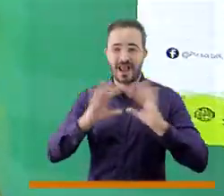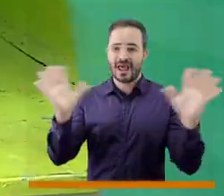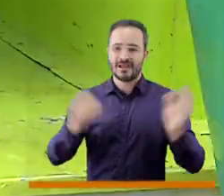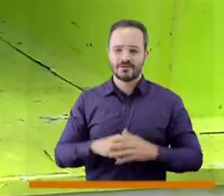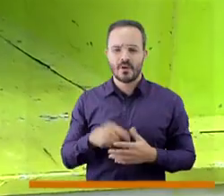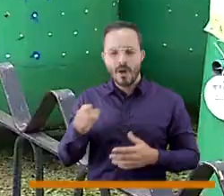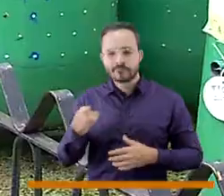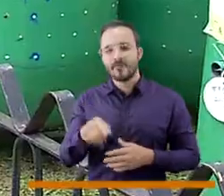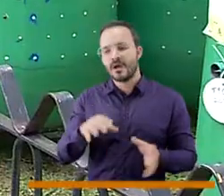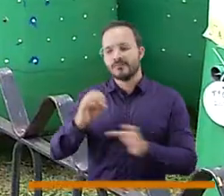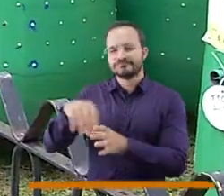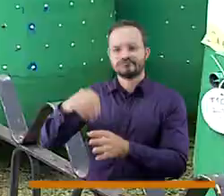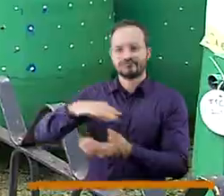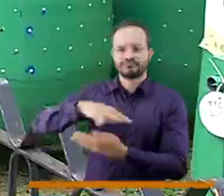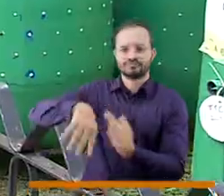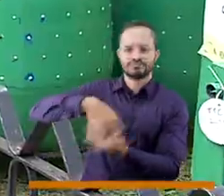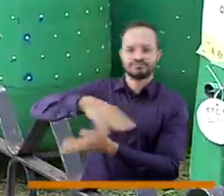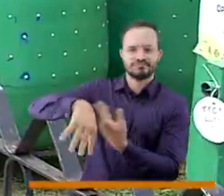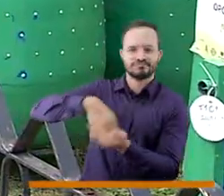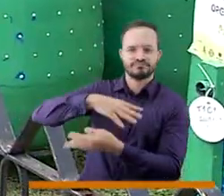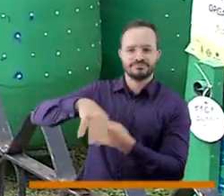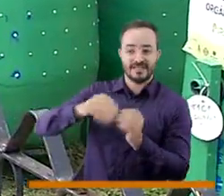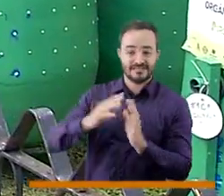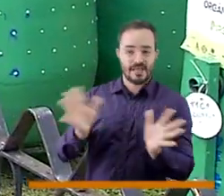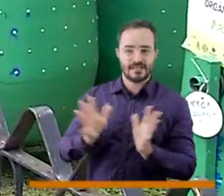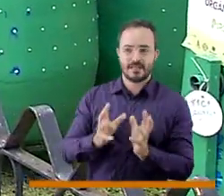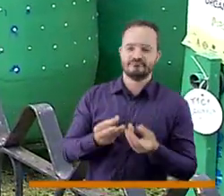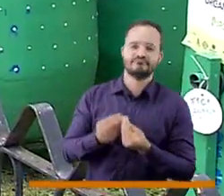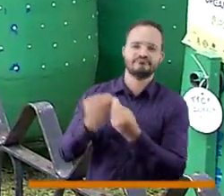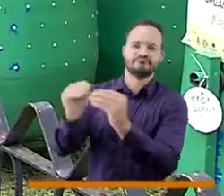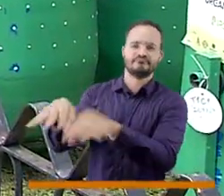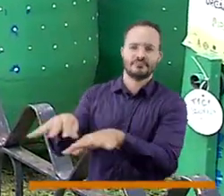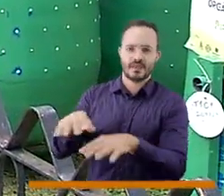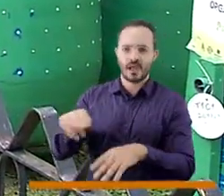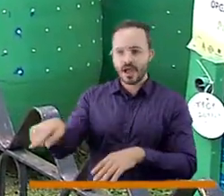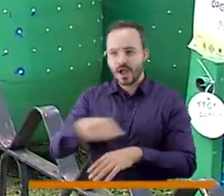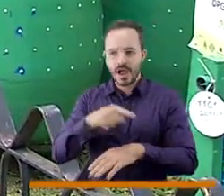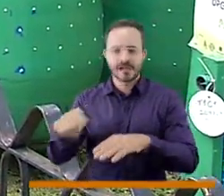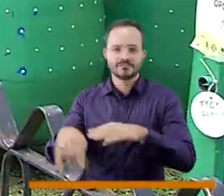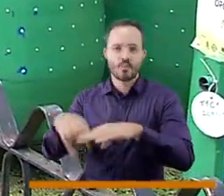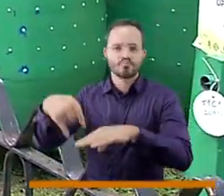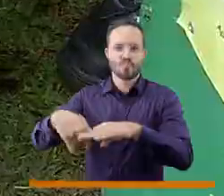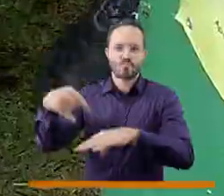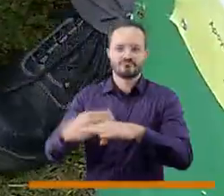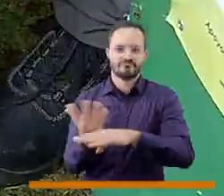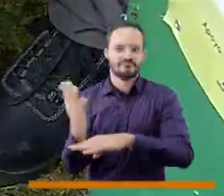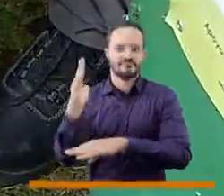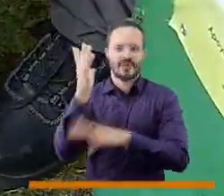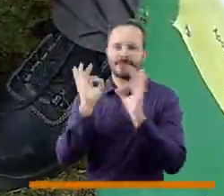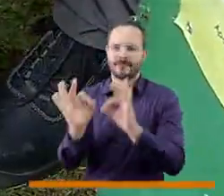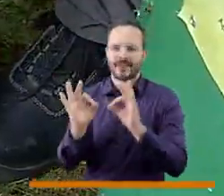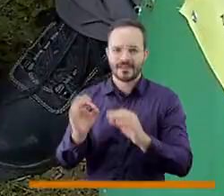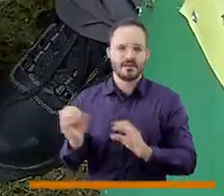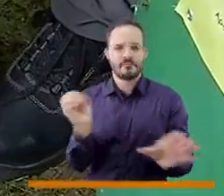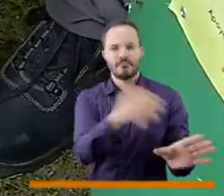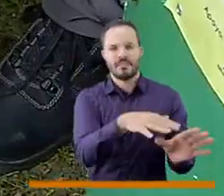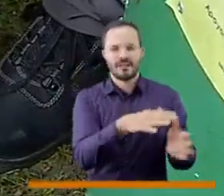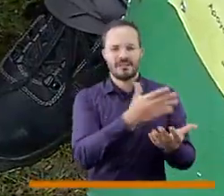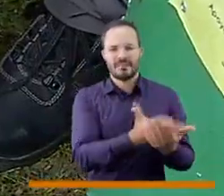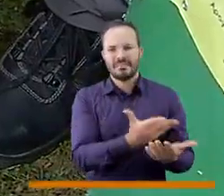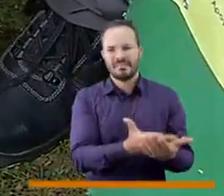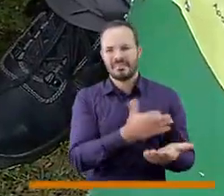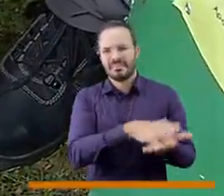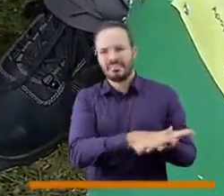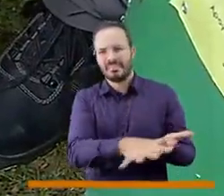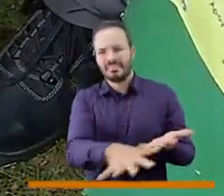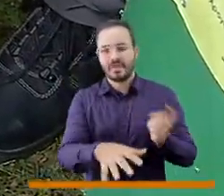esos microorganismos hagan una mezcla perfecta, nos ayudan a que no genere tanto lixiviado y el proceso de los orgánicos es aún